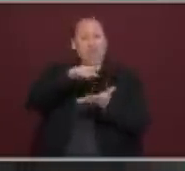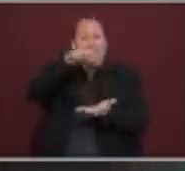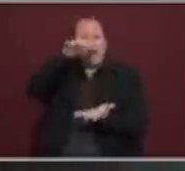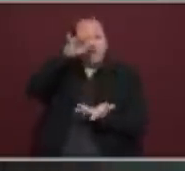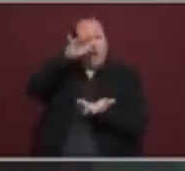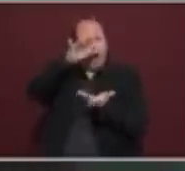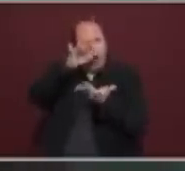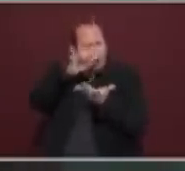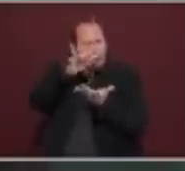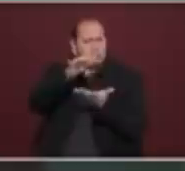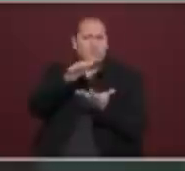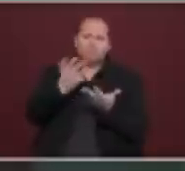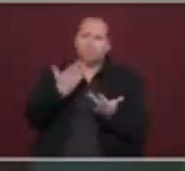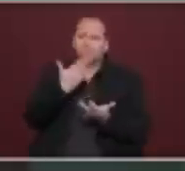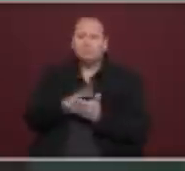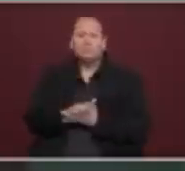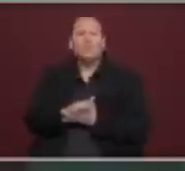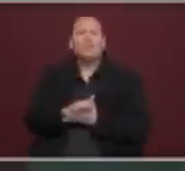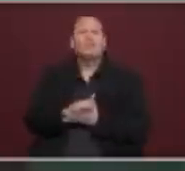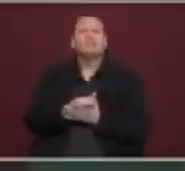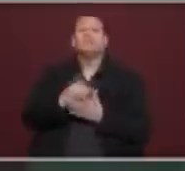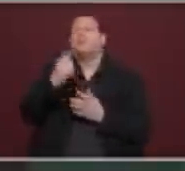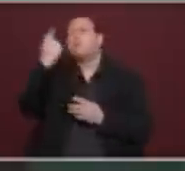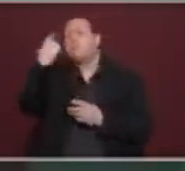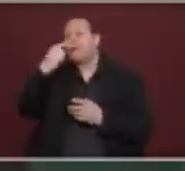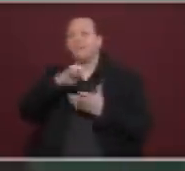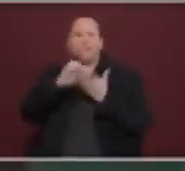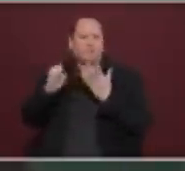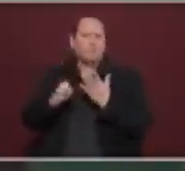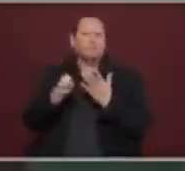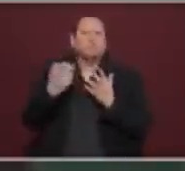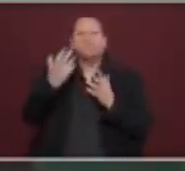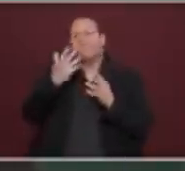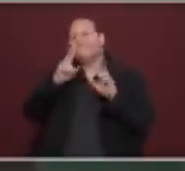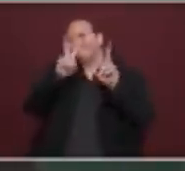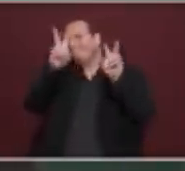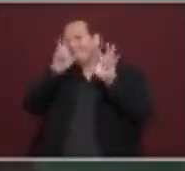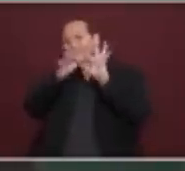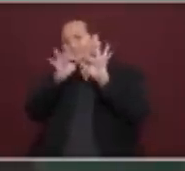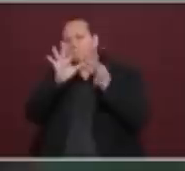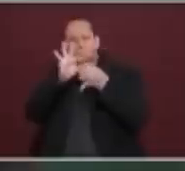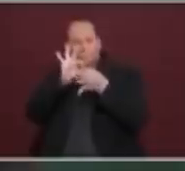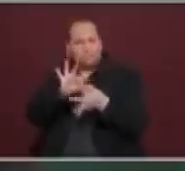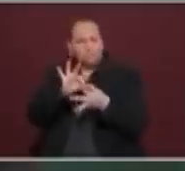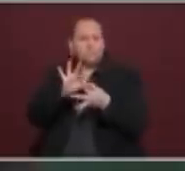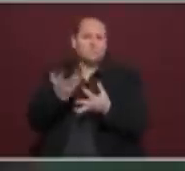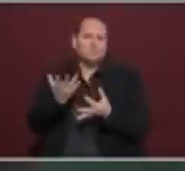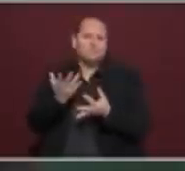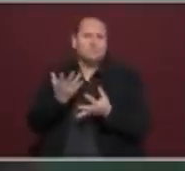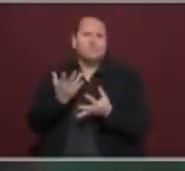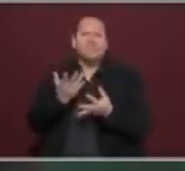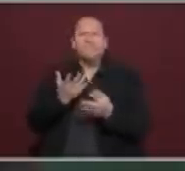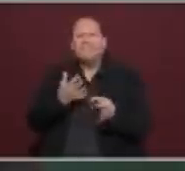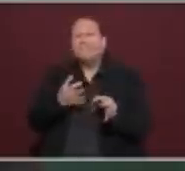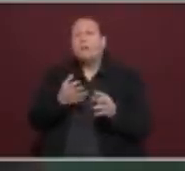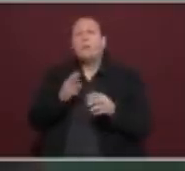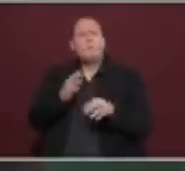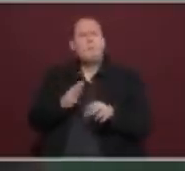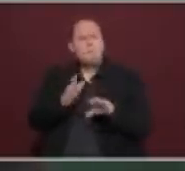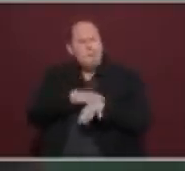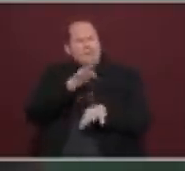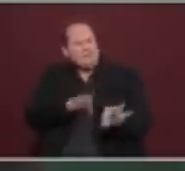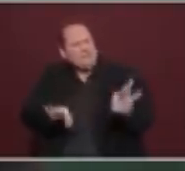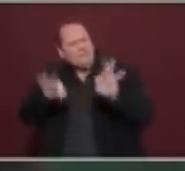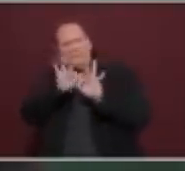considerable sobre todo en lo que tiene que ver con el principal delito